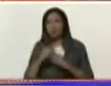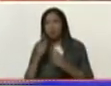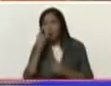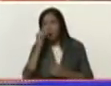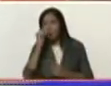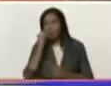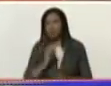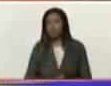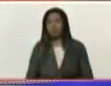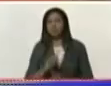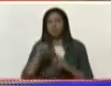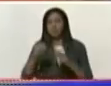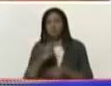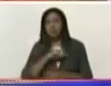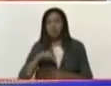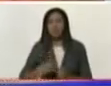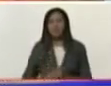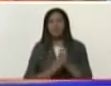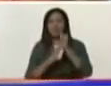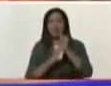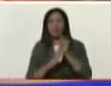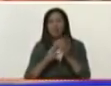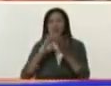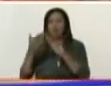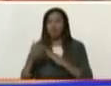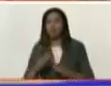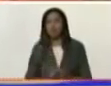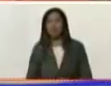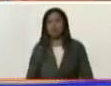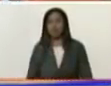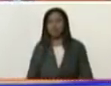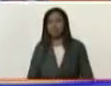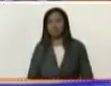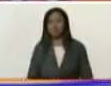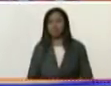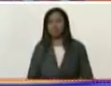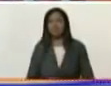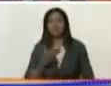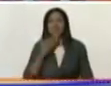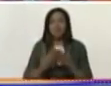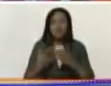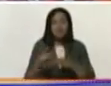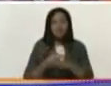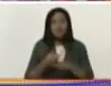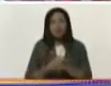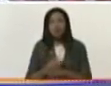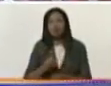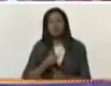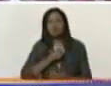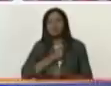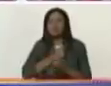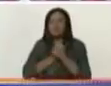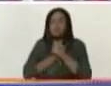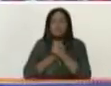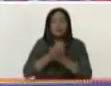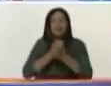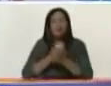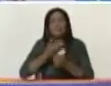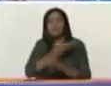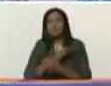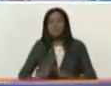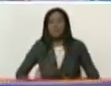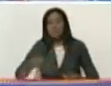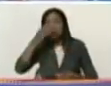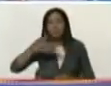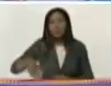Salvador y luego a nuestra jefa de comunidad. Gracias, gobernador. Mi querido presidente, en nombre de este pueblo de